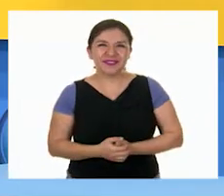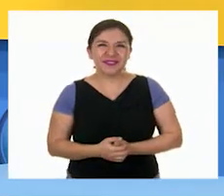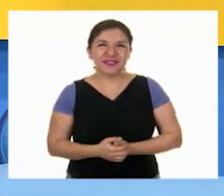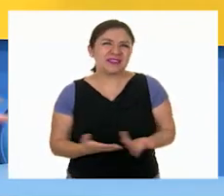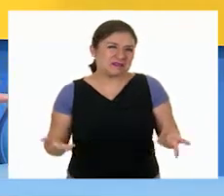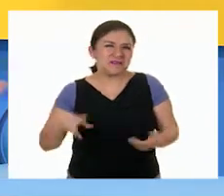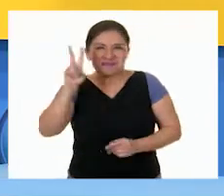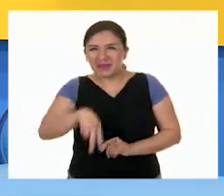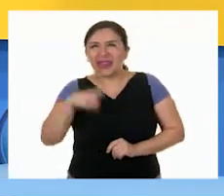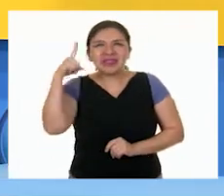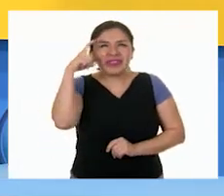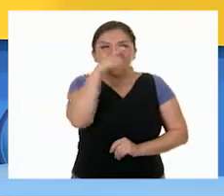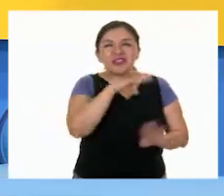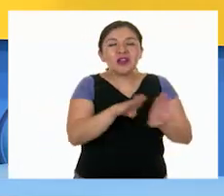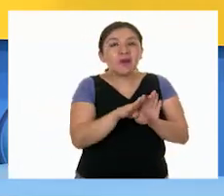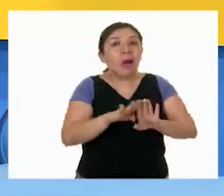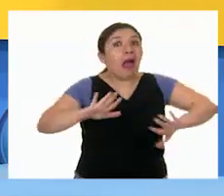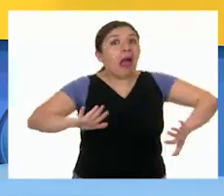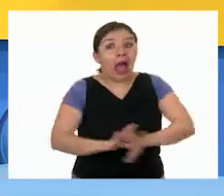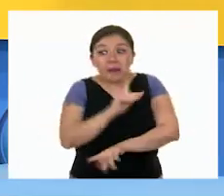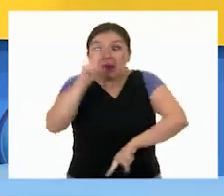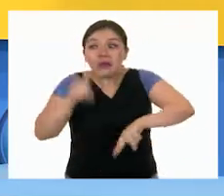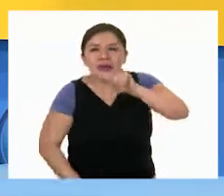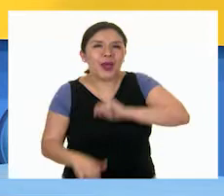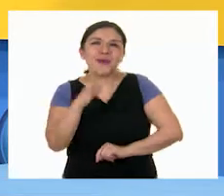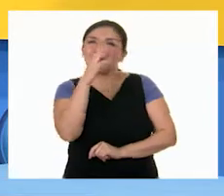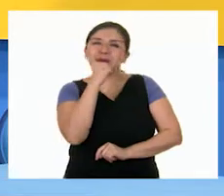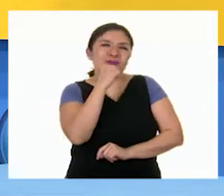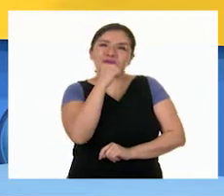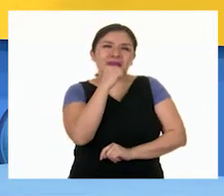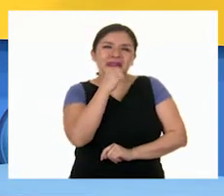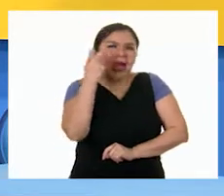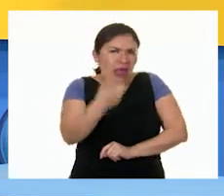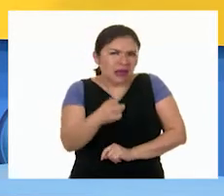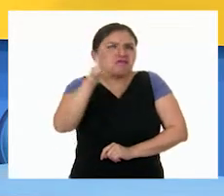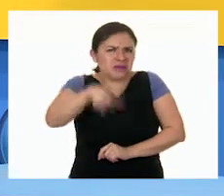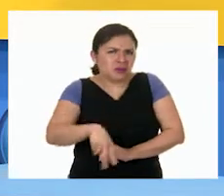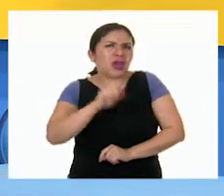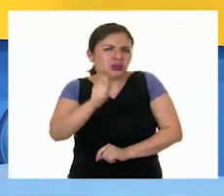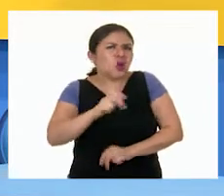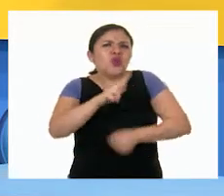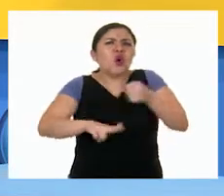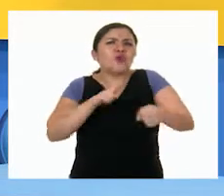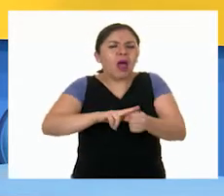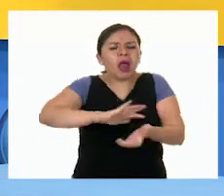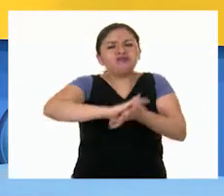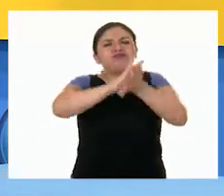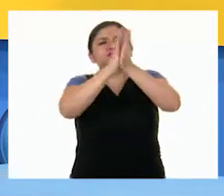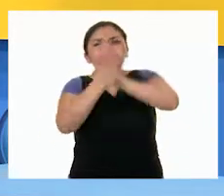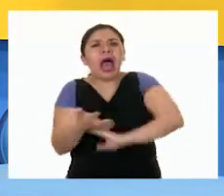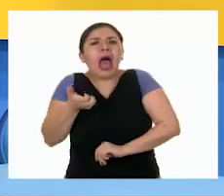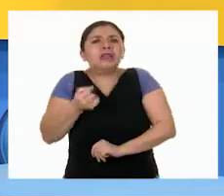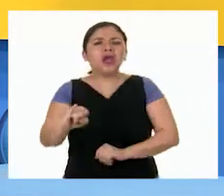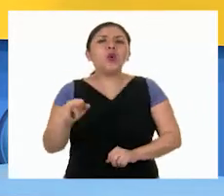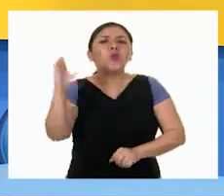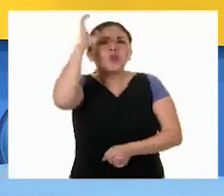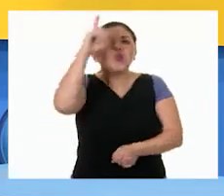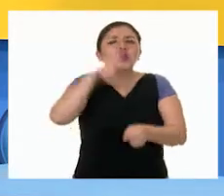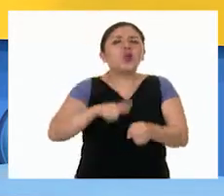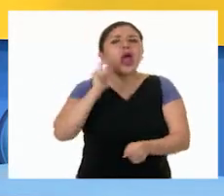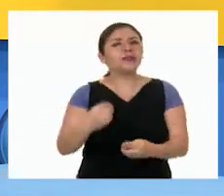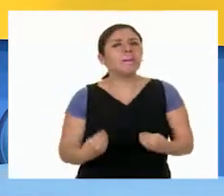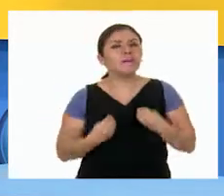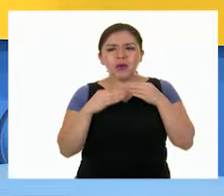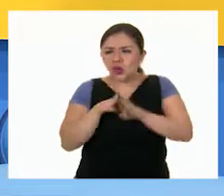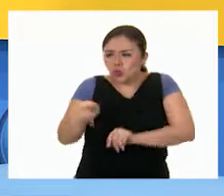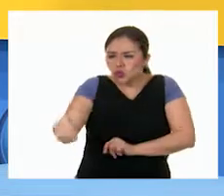Sería muy difícil impedir que se cambie, Raulito. Y además, no es malo que se transforme. La cultura es algo vivo, como